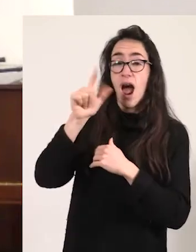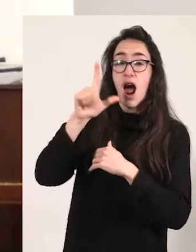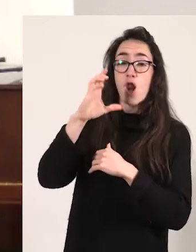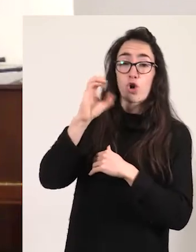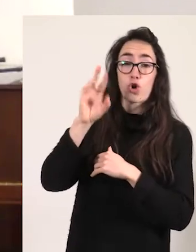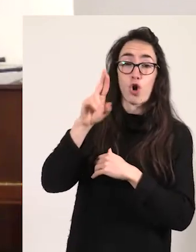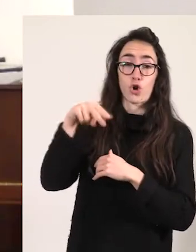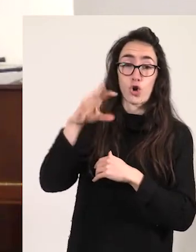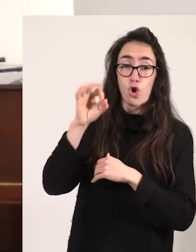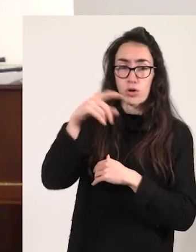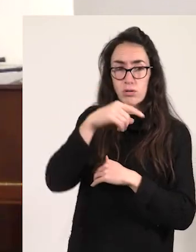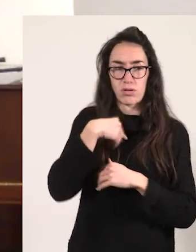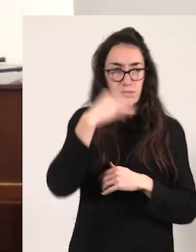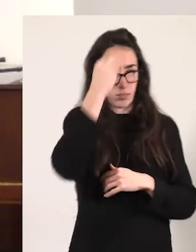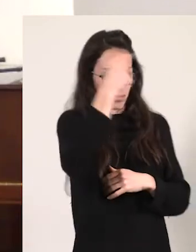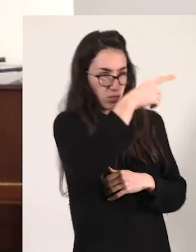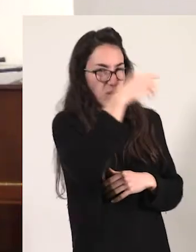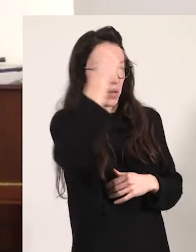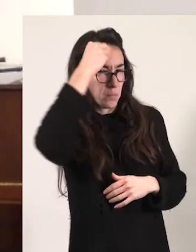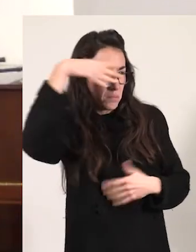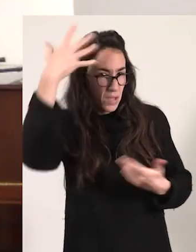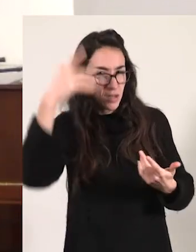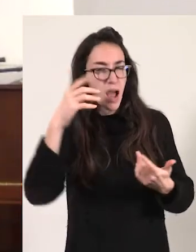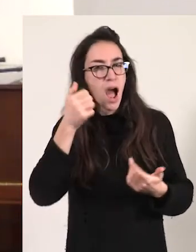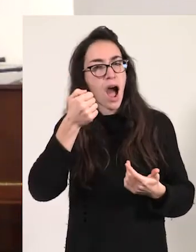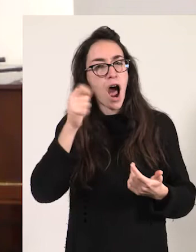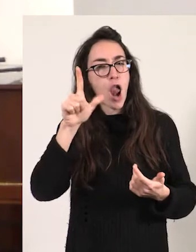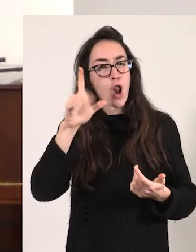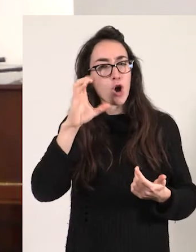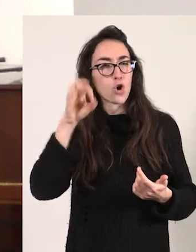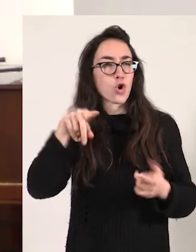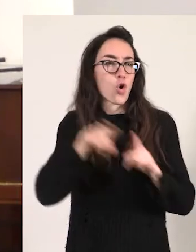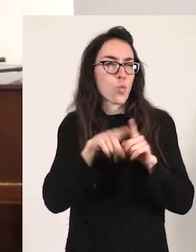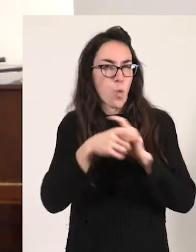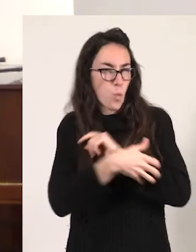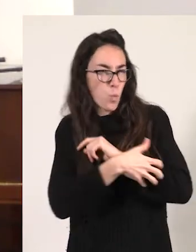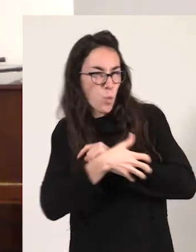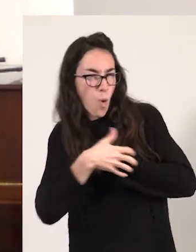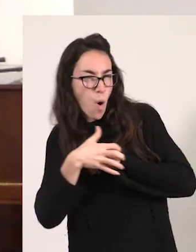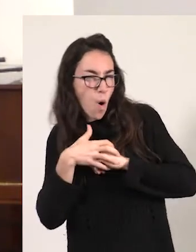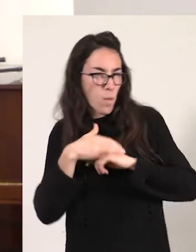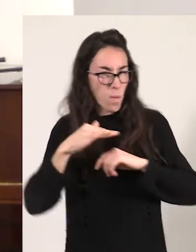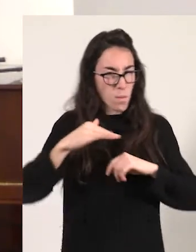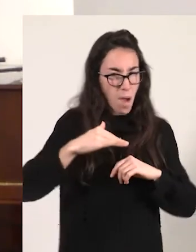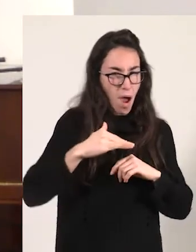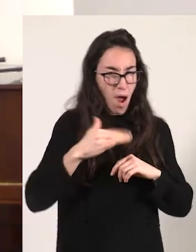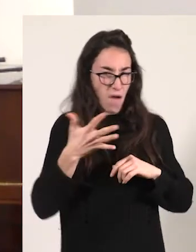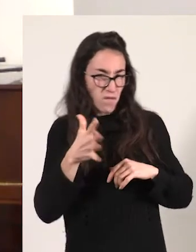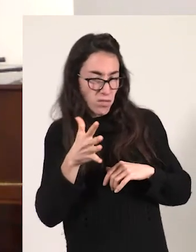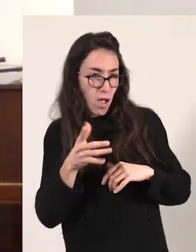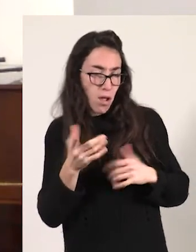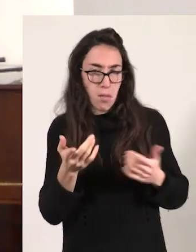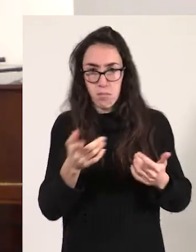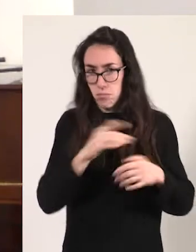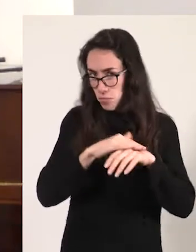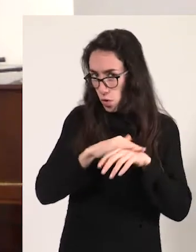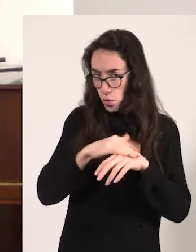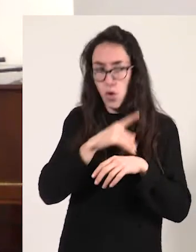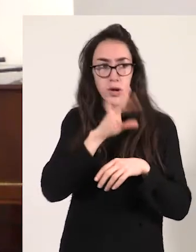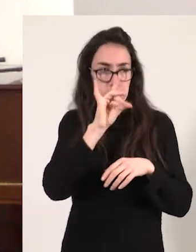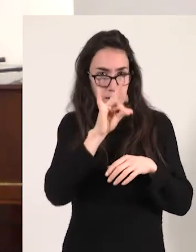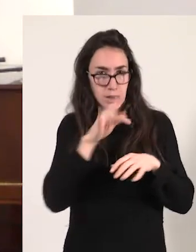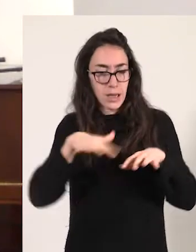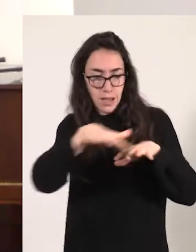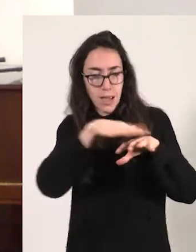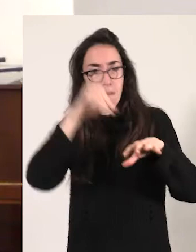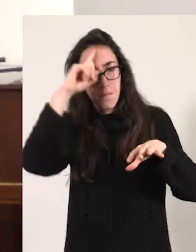os imagináis que es Alcorcón? ¿Ciudad de Dios? O sea, una favela de Río de Janeiro. Alcorcón es un pueblo al que probablemente nunca habéis